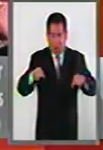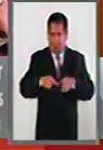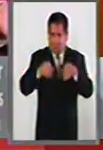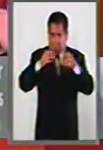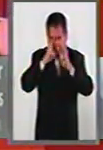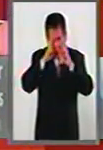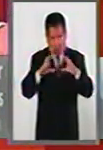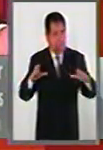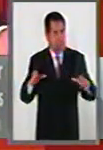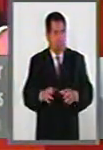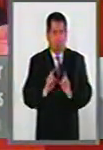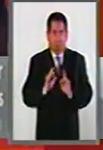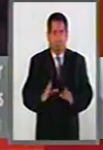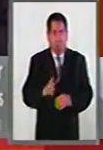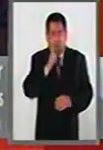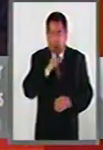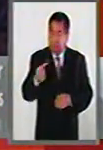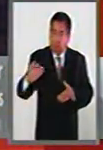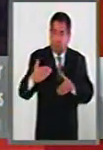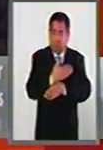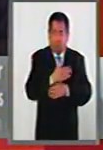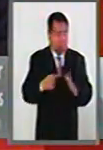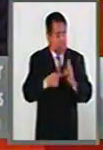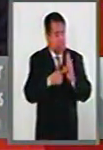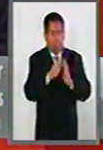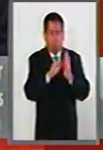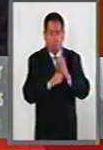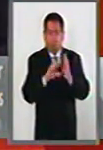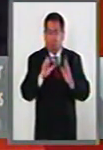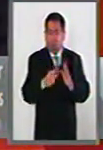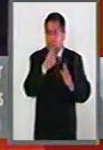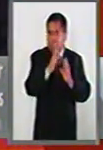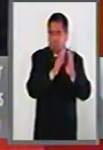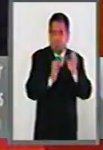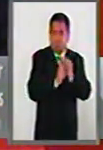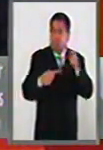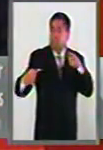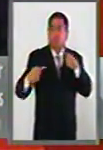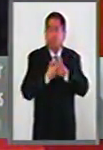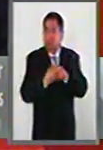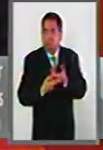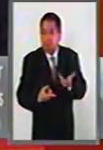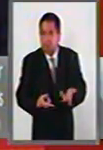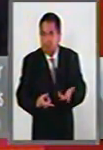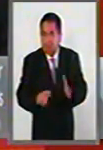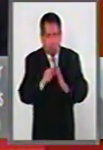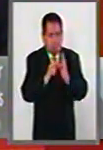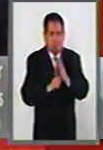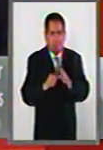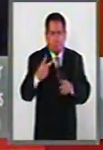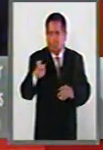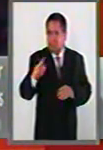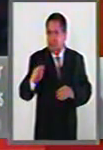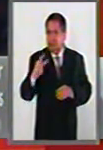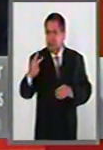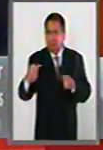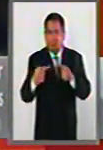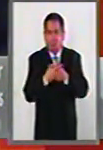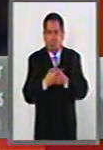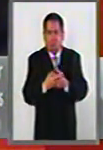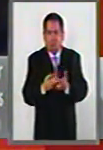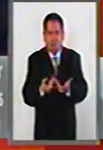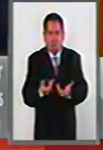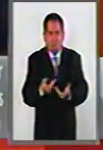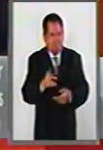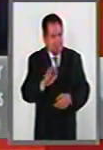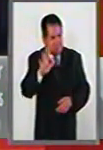parlamentarios, prevista en el artículo 61 de la Constitución, artículo 282.